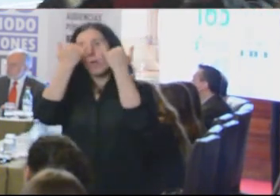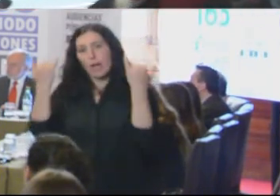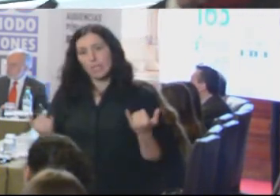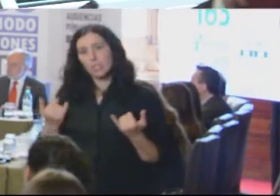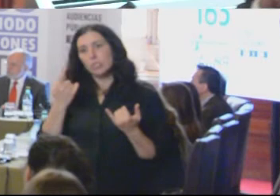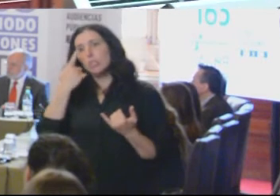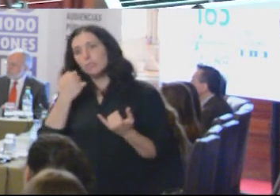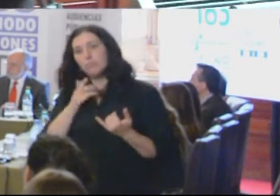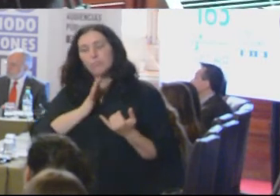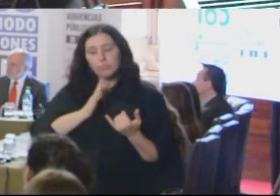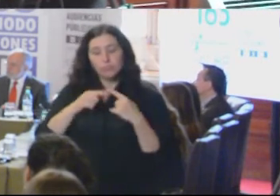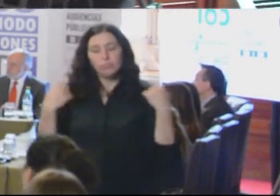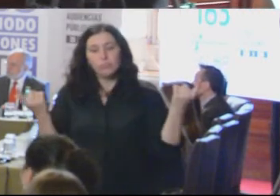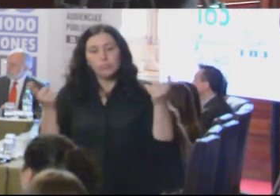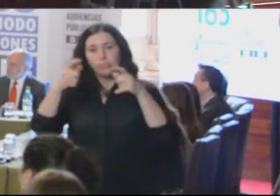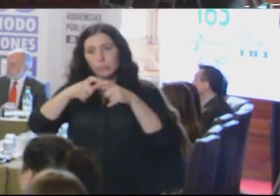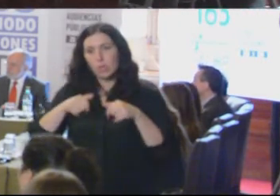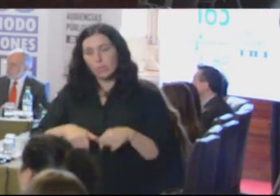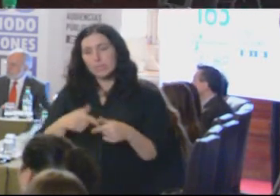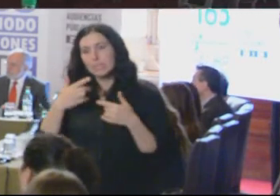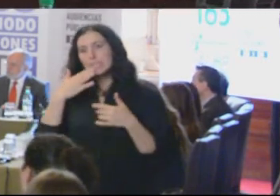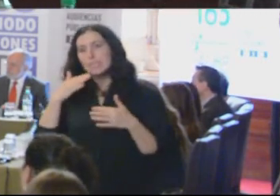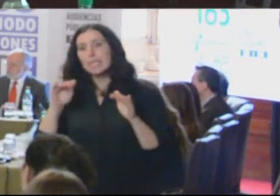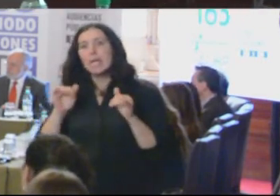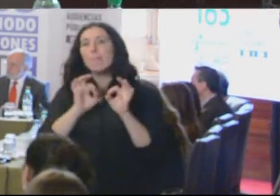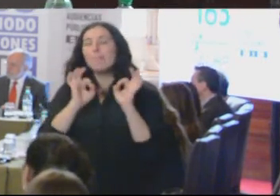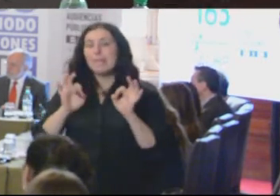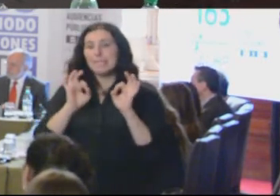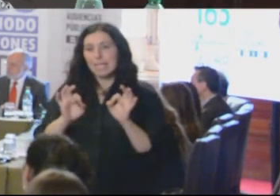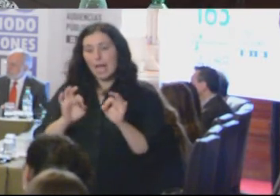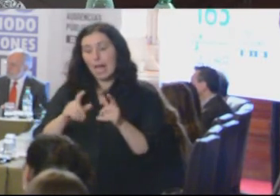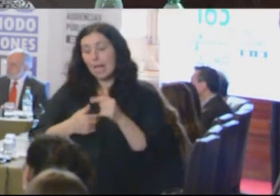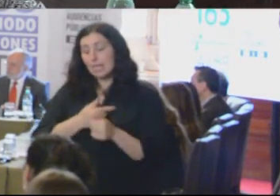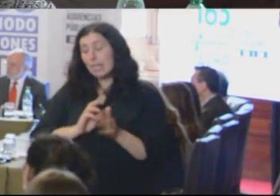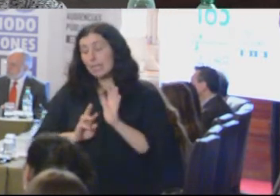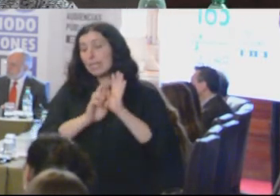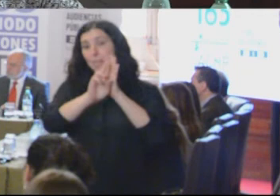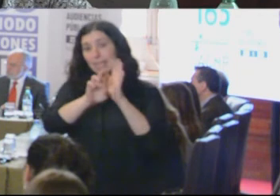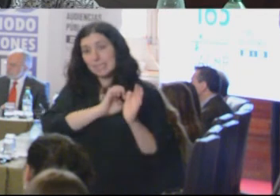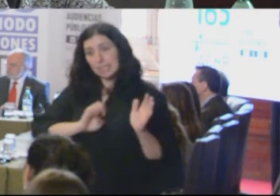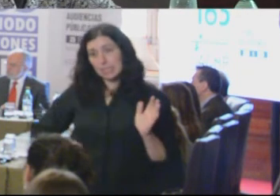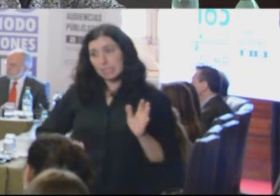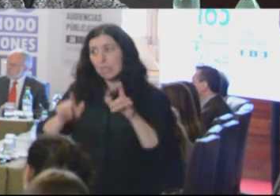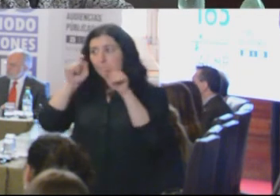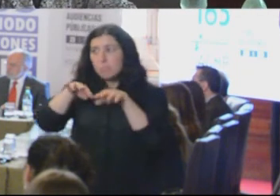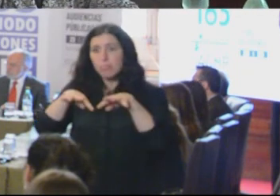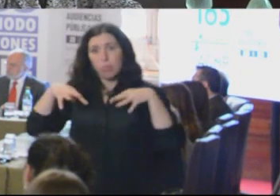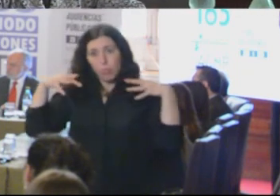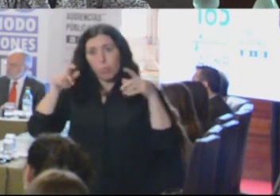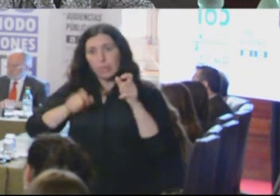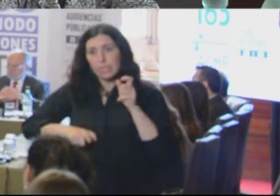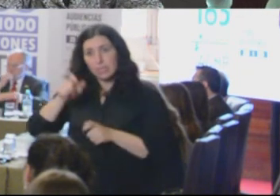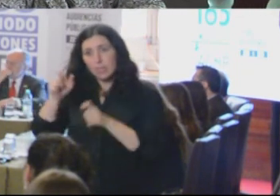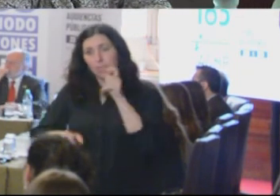señora comisionada un saludo a la ilustre delegación estatal a los asistentes del público y a quienes